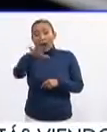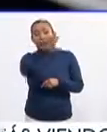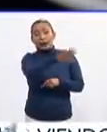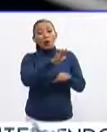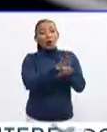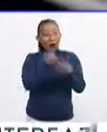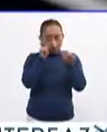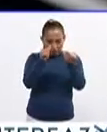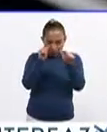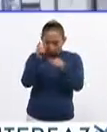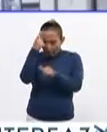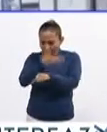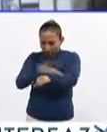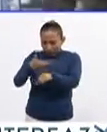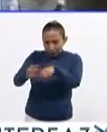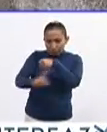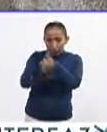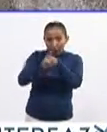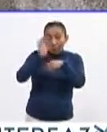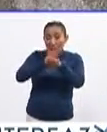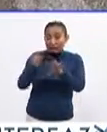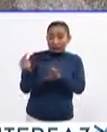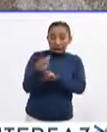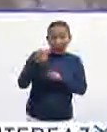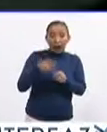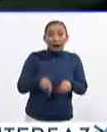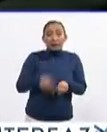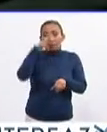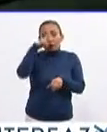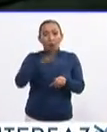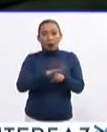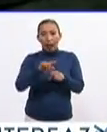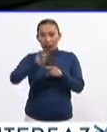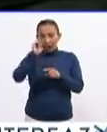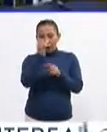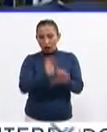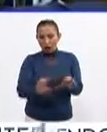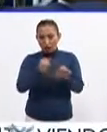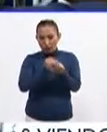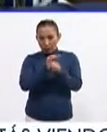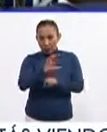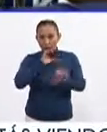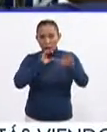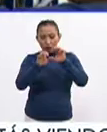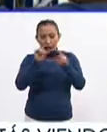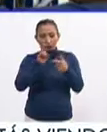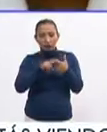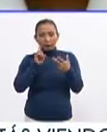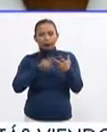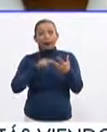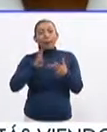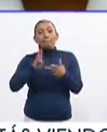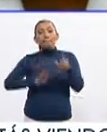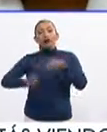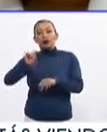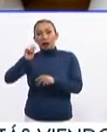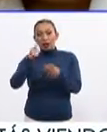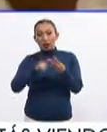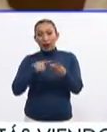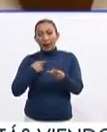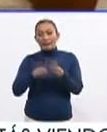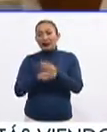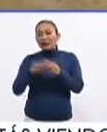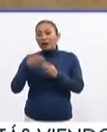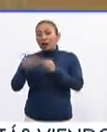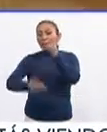las que se enfoca para la solución de problemas más urgentes del país son tecnologías de información y comunicación, biotecnología,